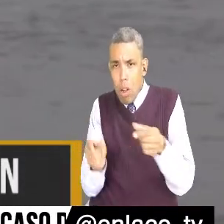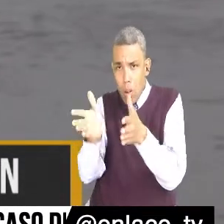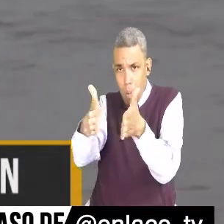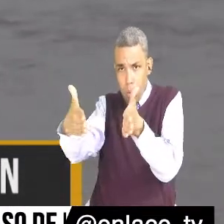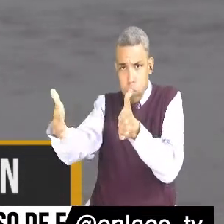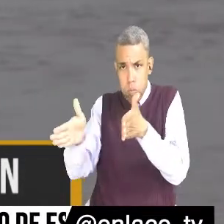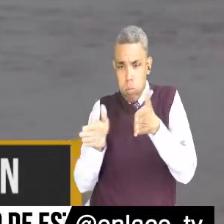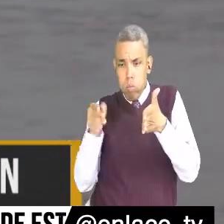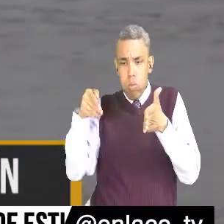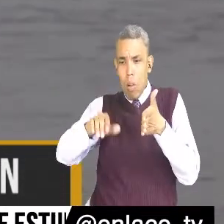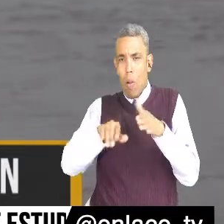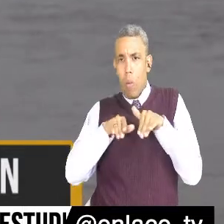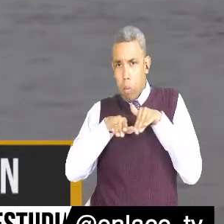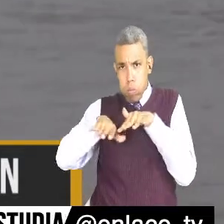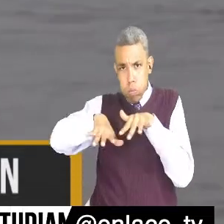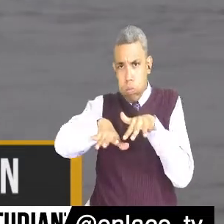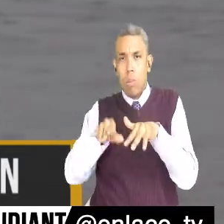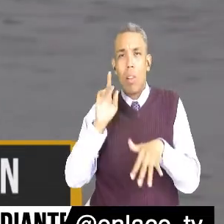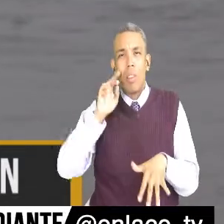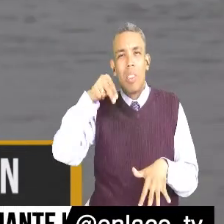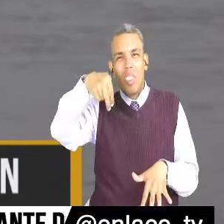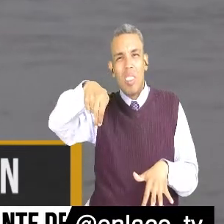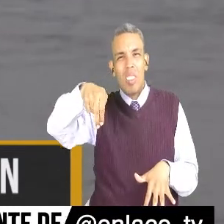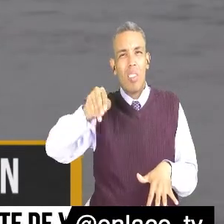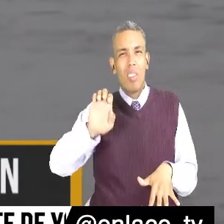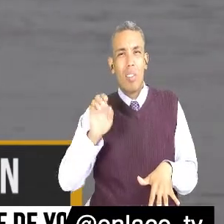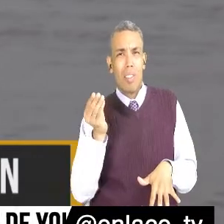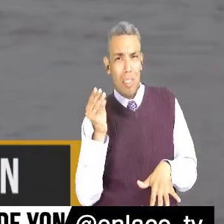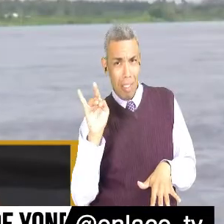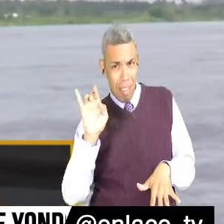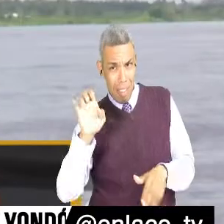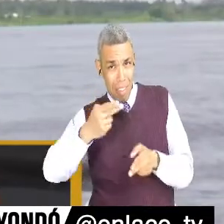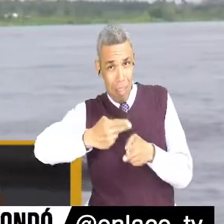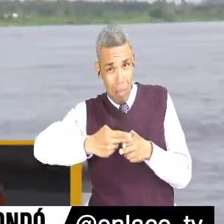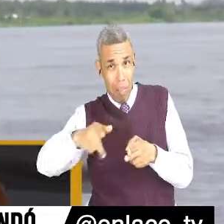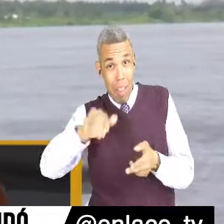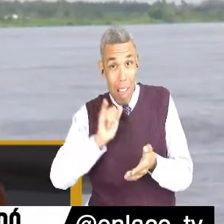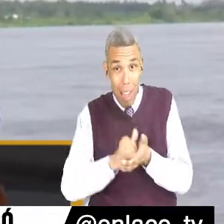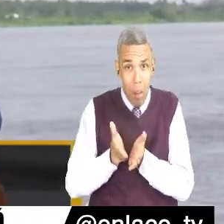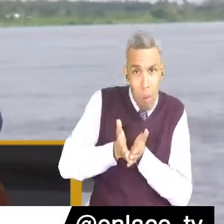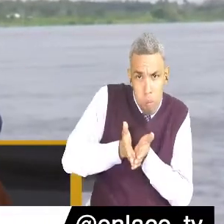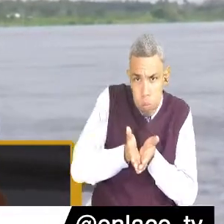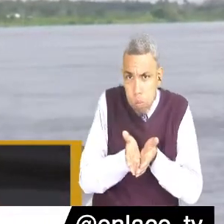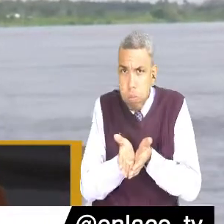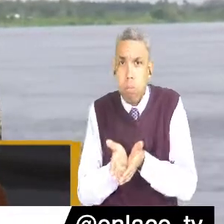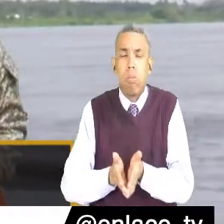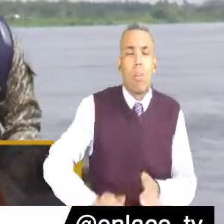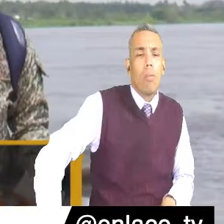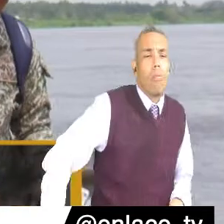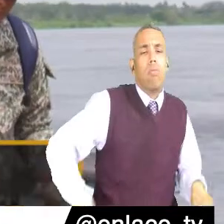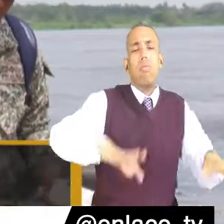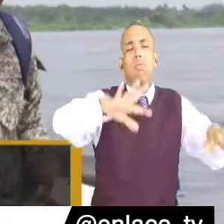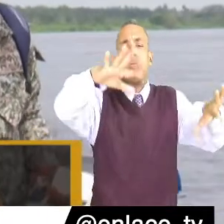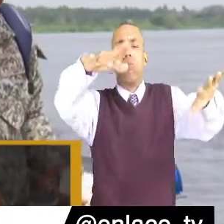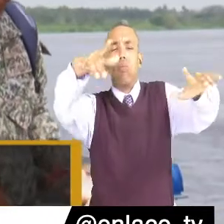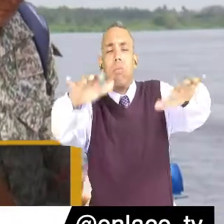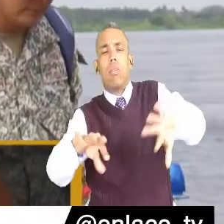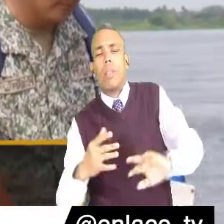y los bomberos activaron la búsqueda de los dos hombres. Nosotros vamos a subir hasta